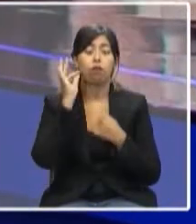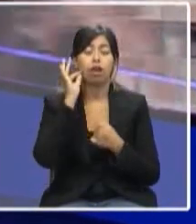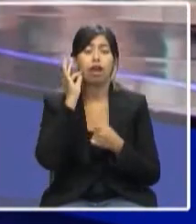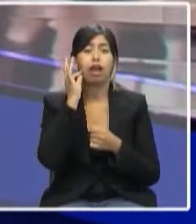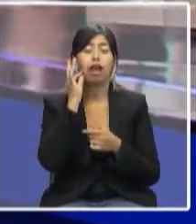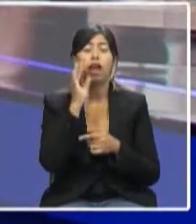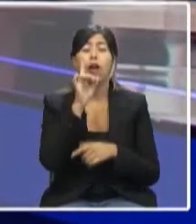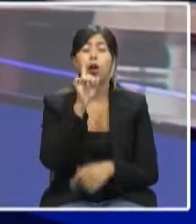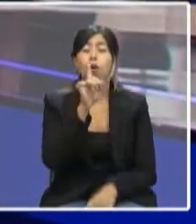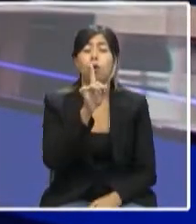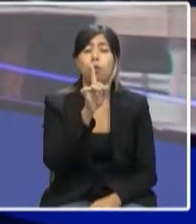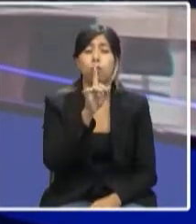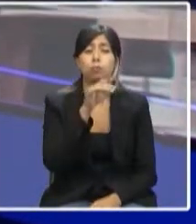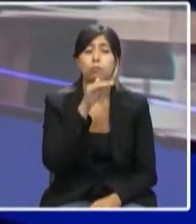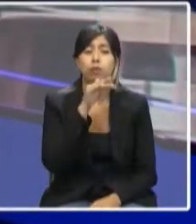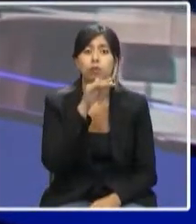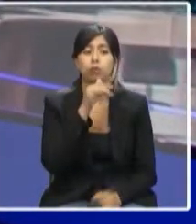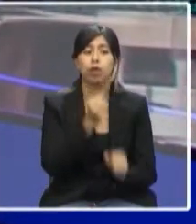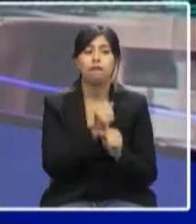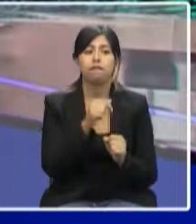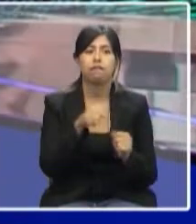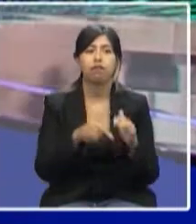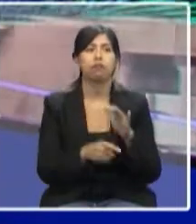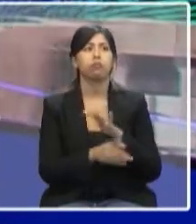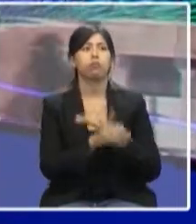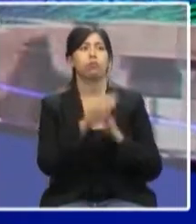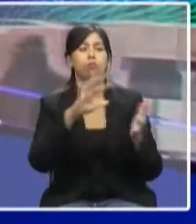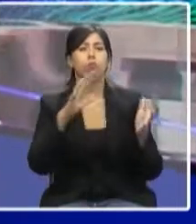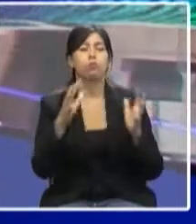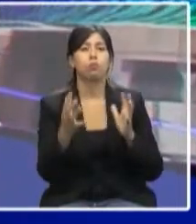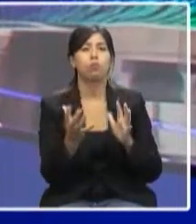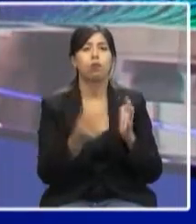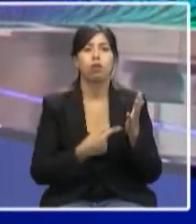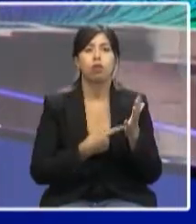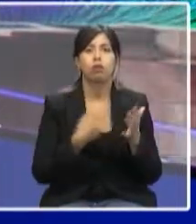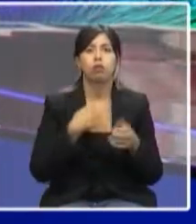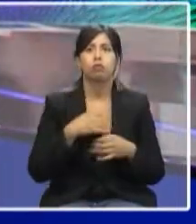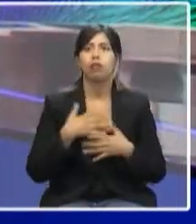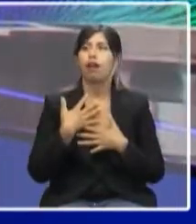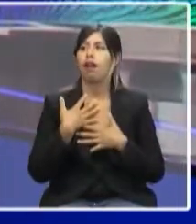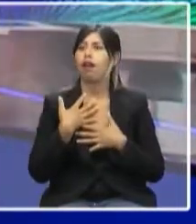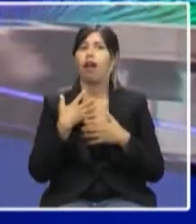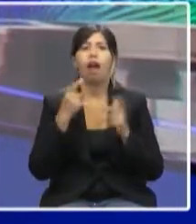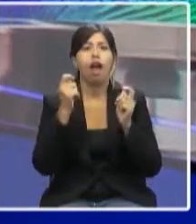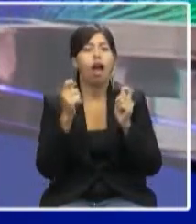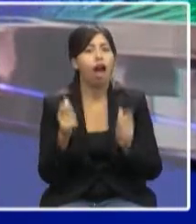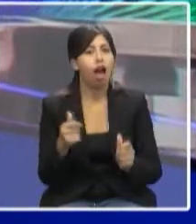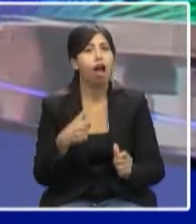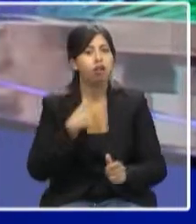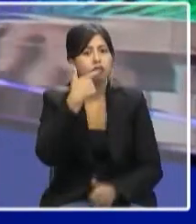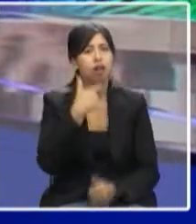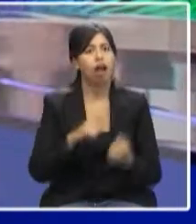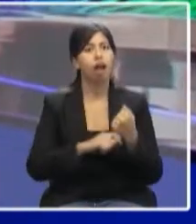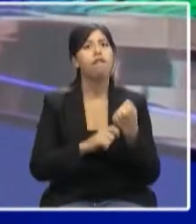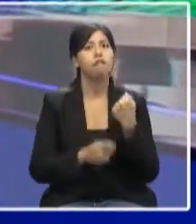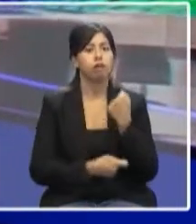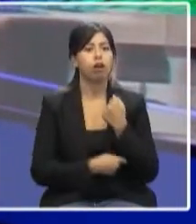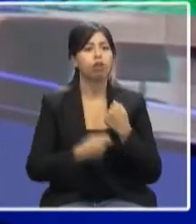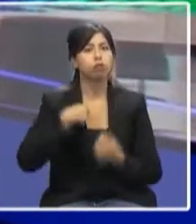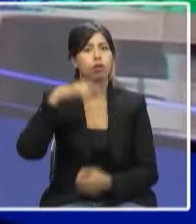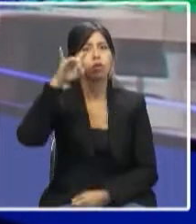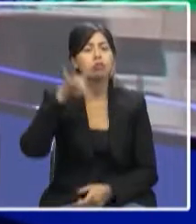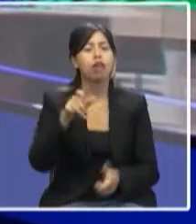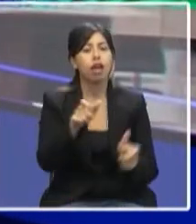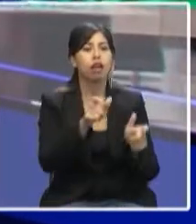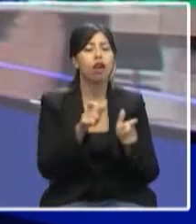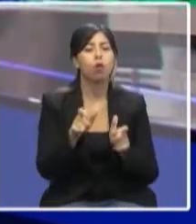1 minuto trabajando en este mundo de la tecnología, yo me sentí en mis aguas porque, yo sí soy abogada, yo sí sé hacer